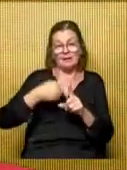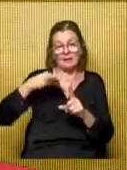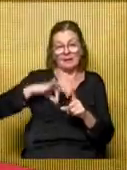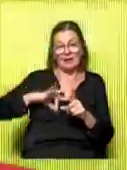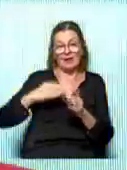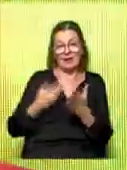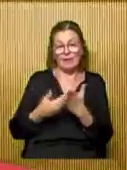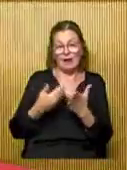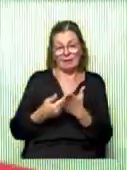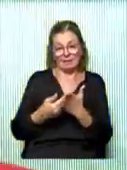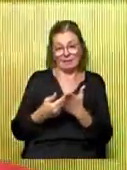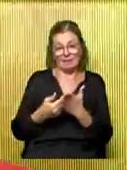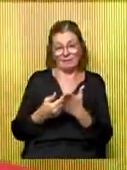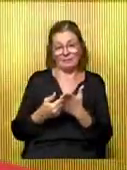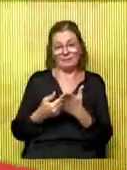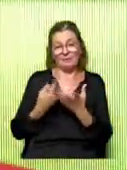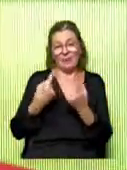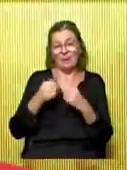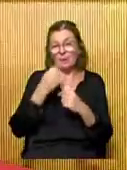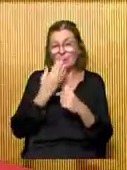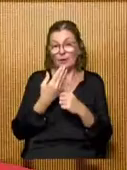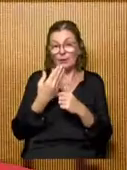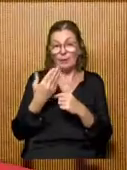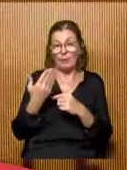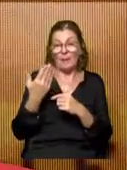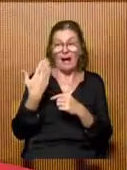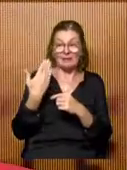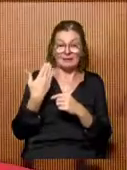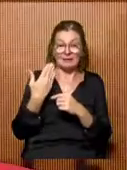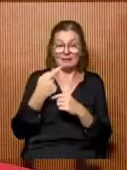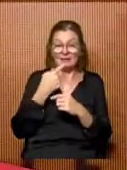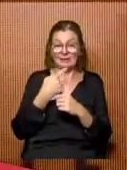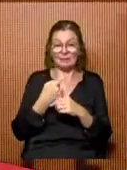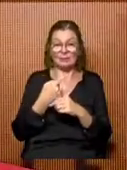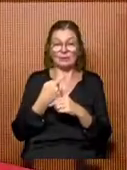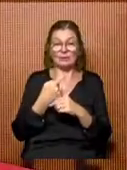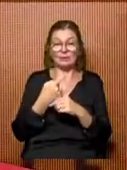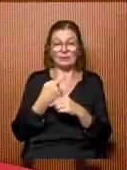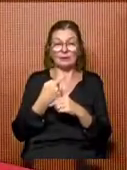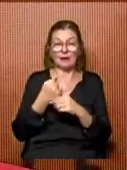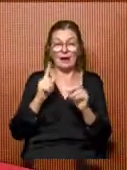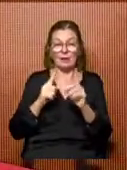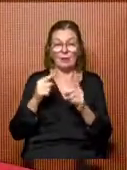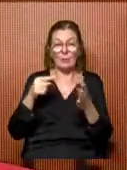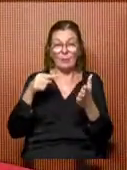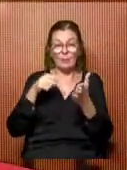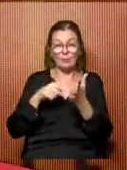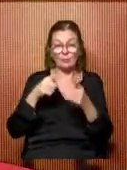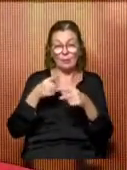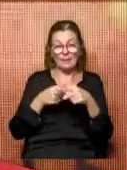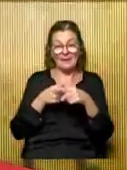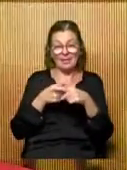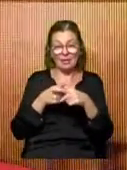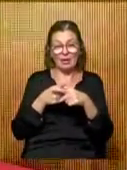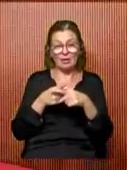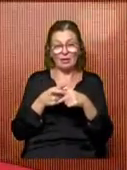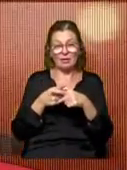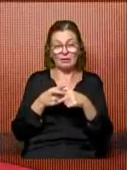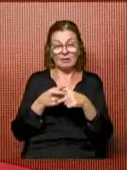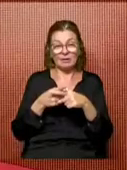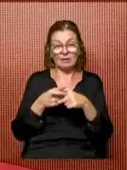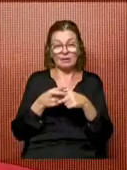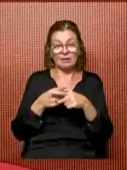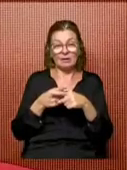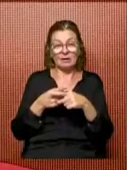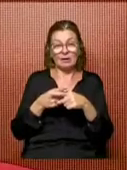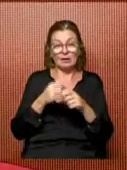¿no? Pero bueno, si vamos un poco más, un punto que quizás es intermedio entre lo que son lo que es